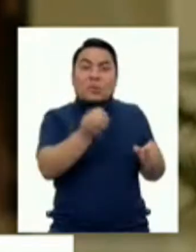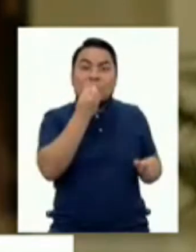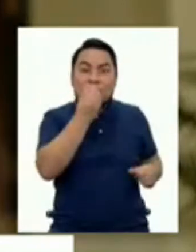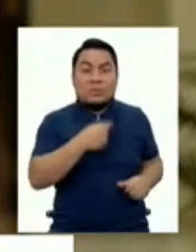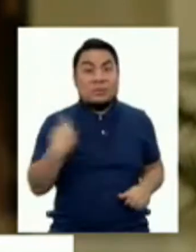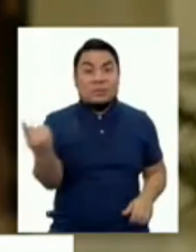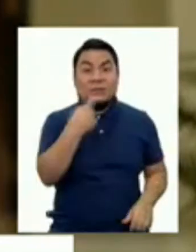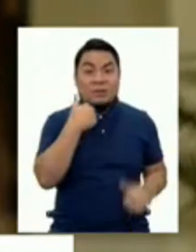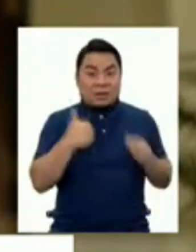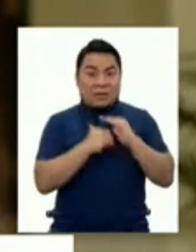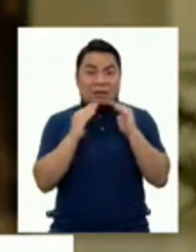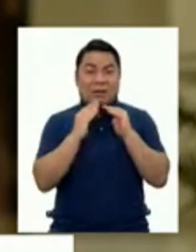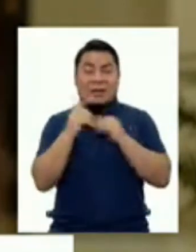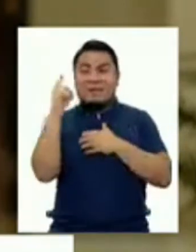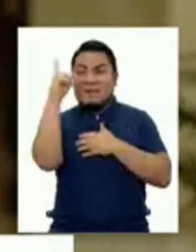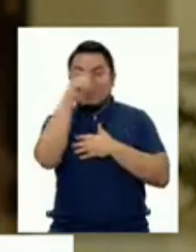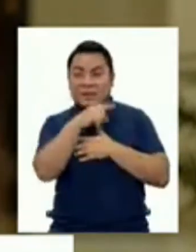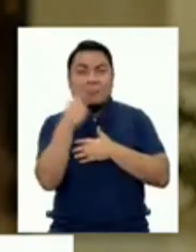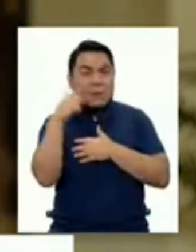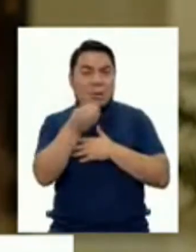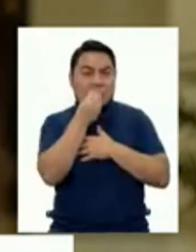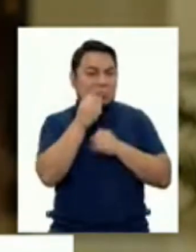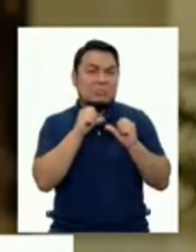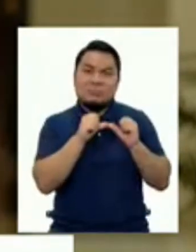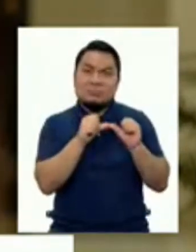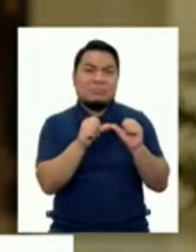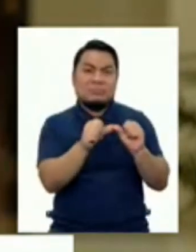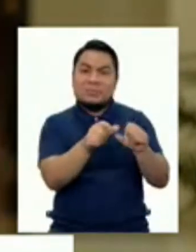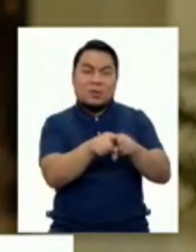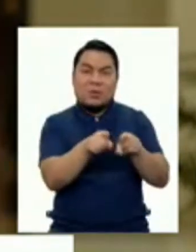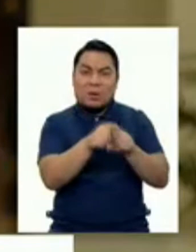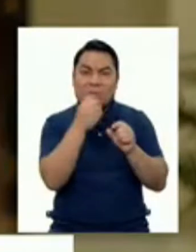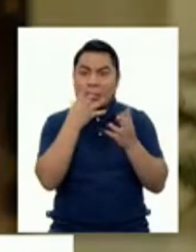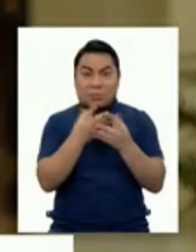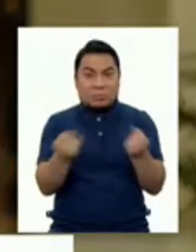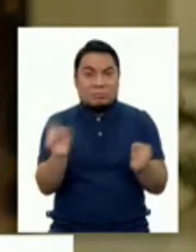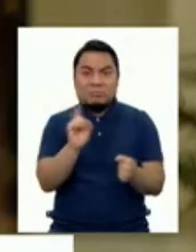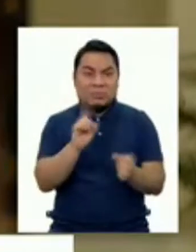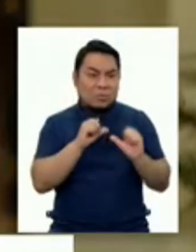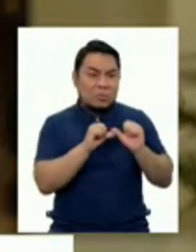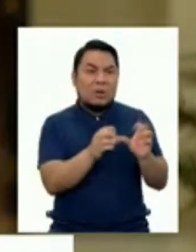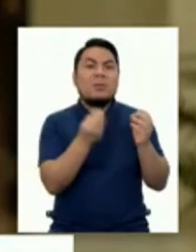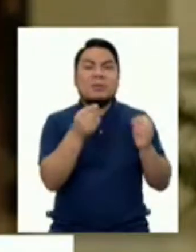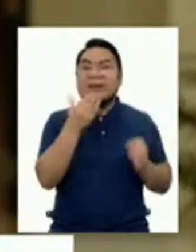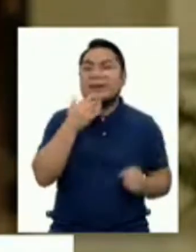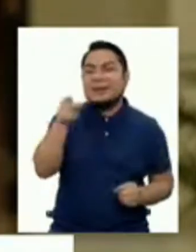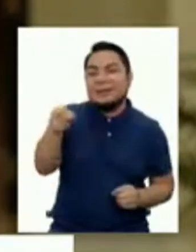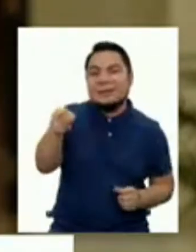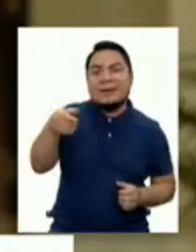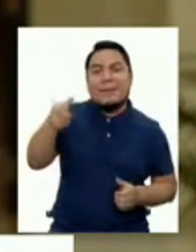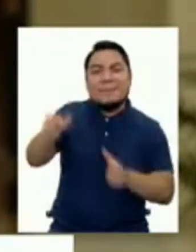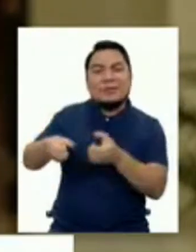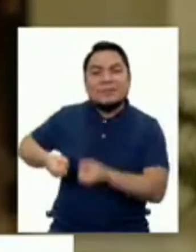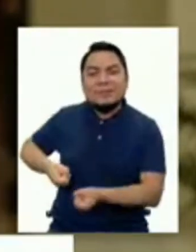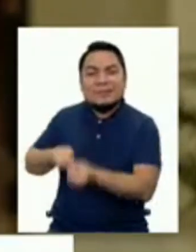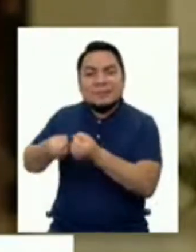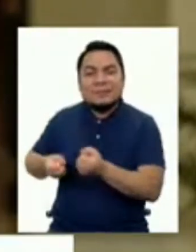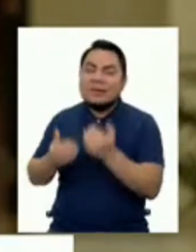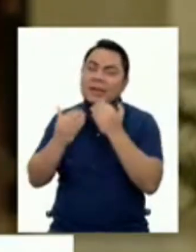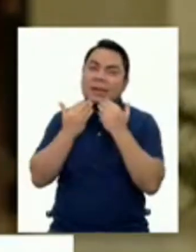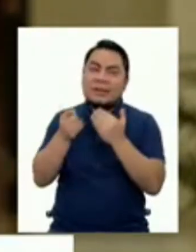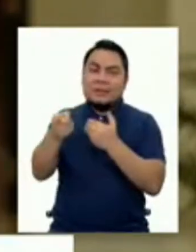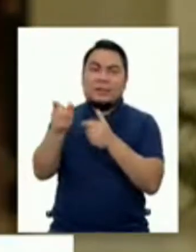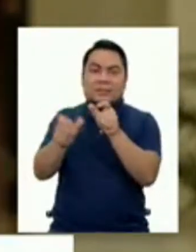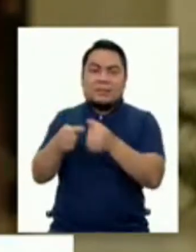muy difíciles, pero ahí hemos tenido el abastecimiento oportuno del sector agrario para toda la población. Les agradecemos al